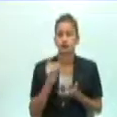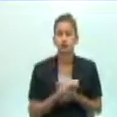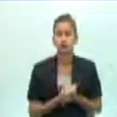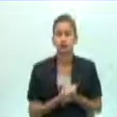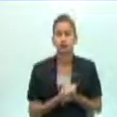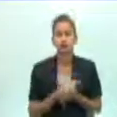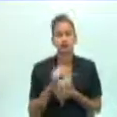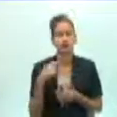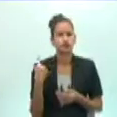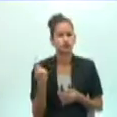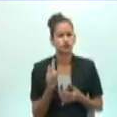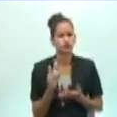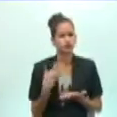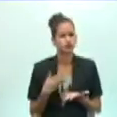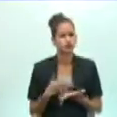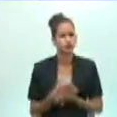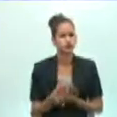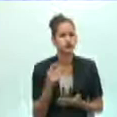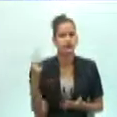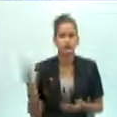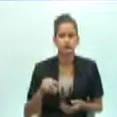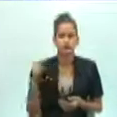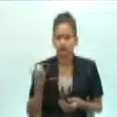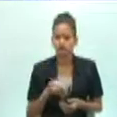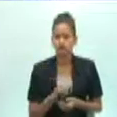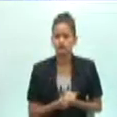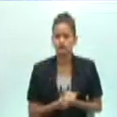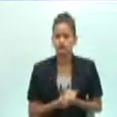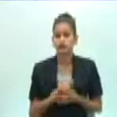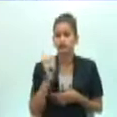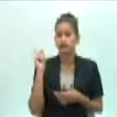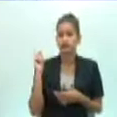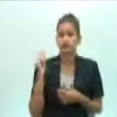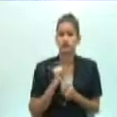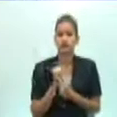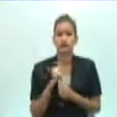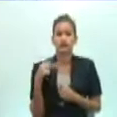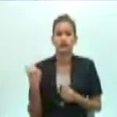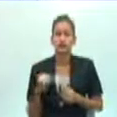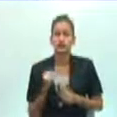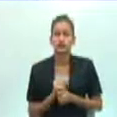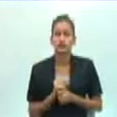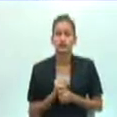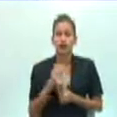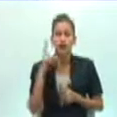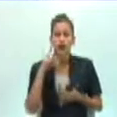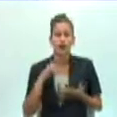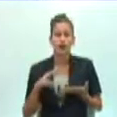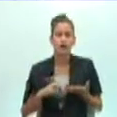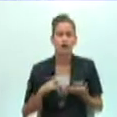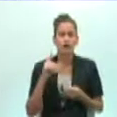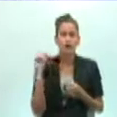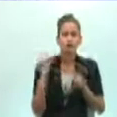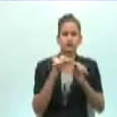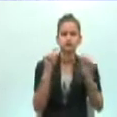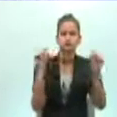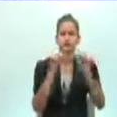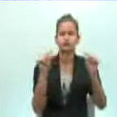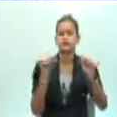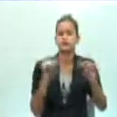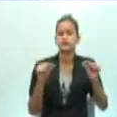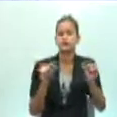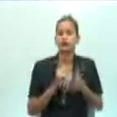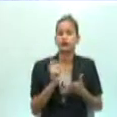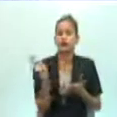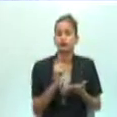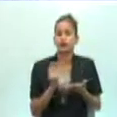ejercitando y para ello les proponemos la siguiente actividad. Lee las siguientes oraciones. Copia los adverbios. Vamos